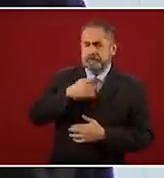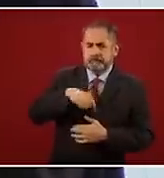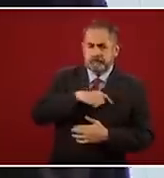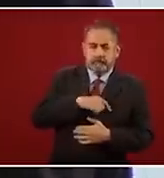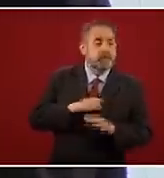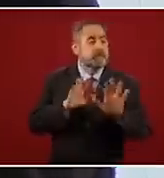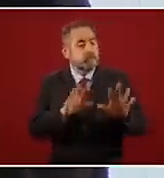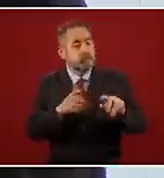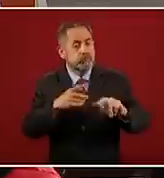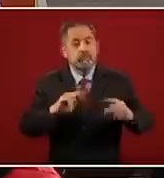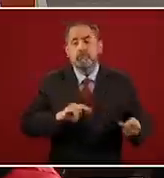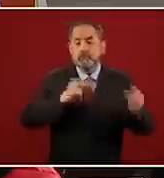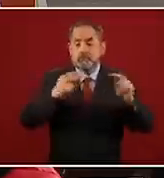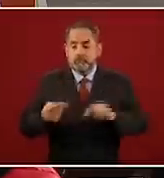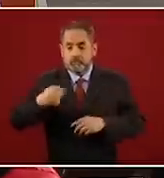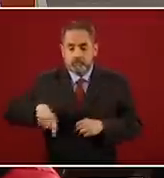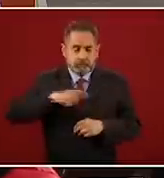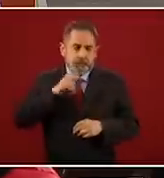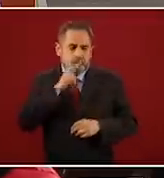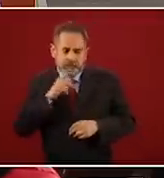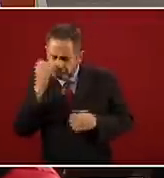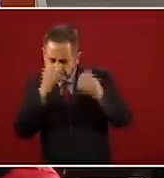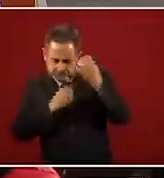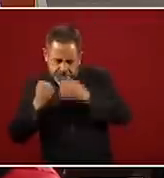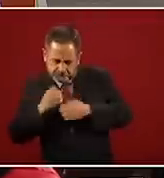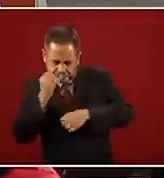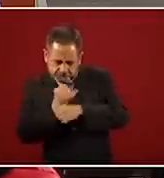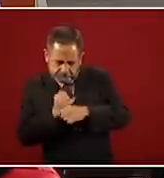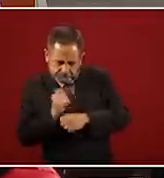los análisis que hace Pemex y sus técnicos,